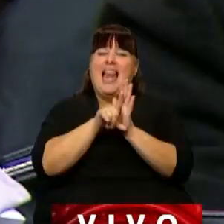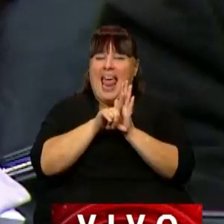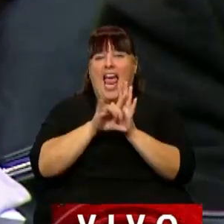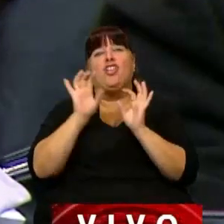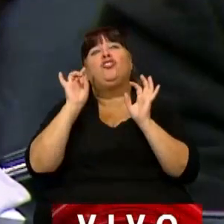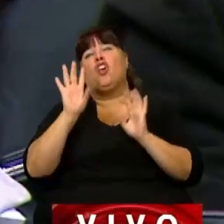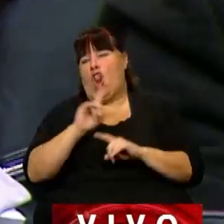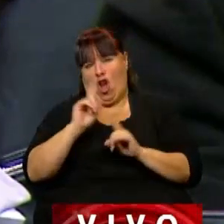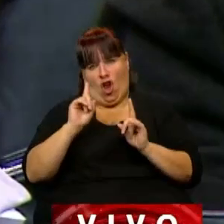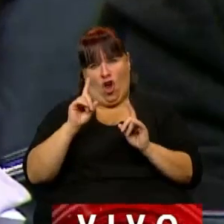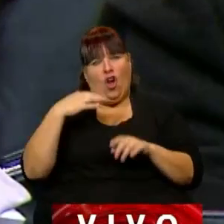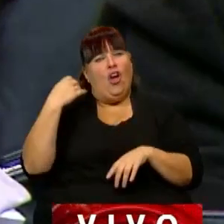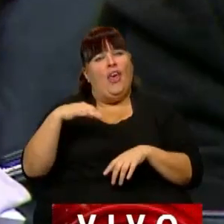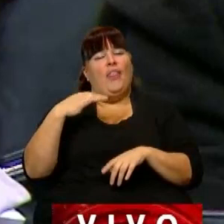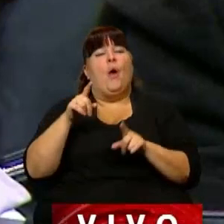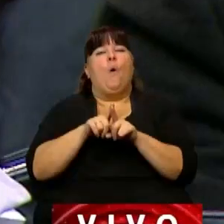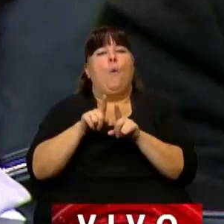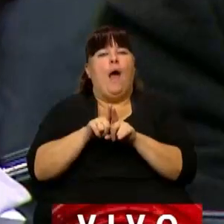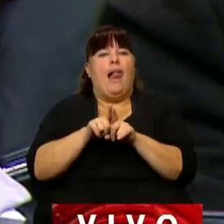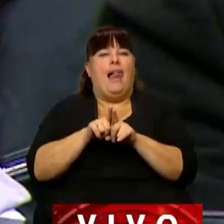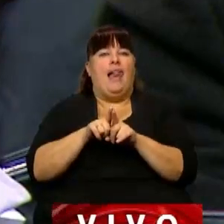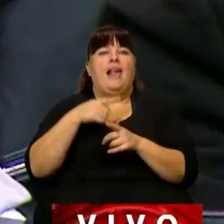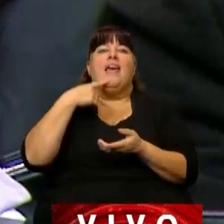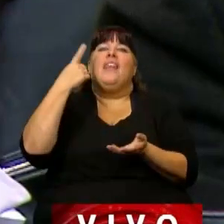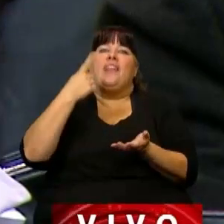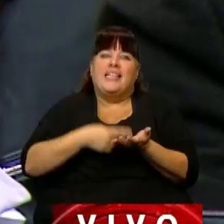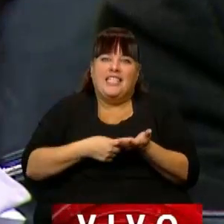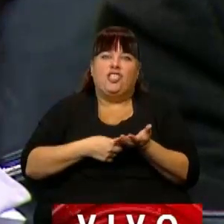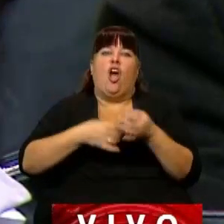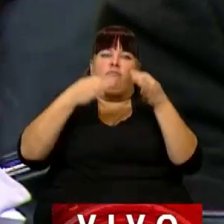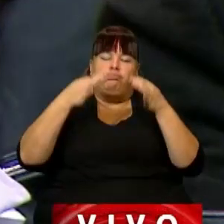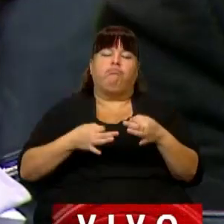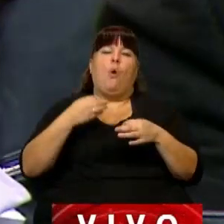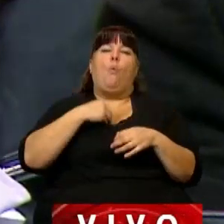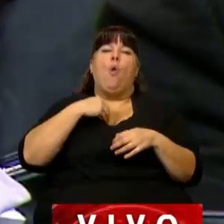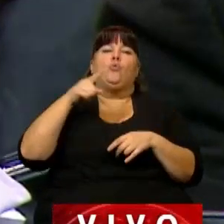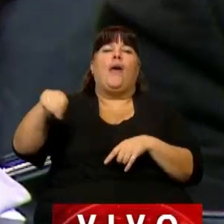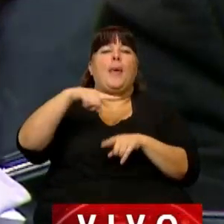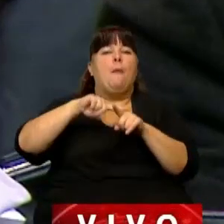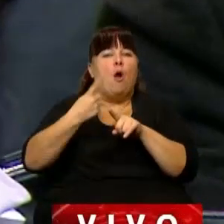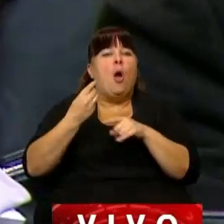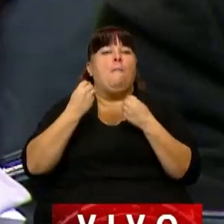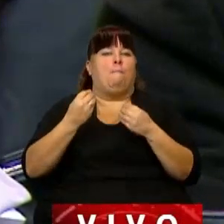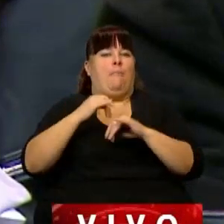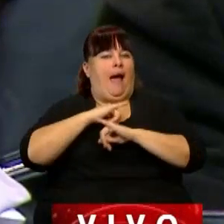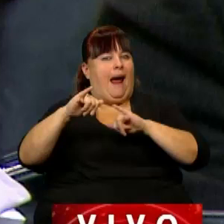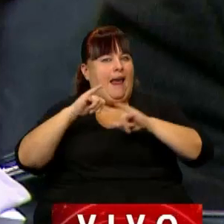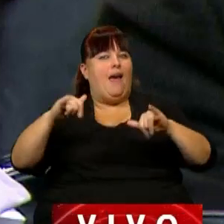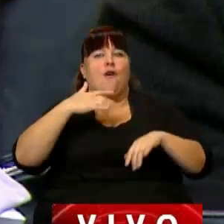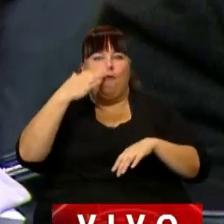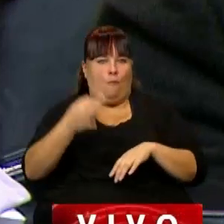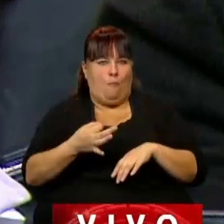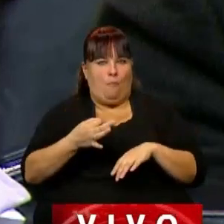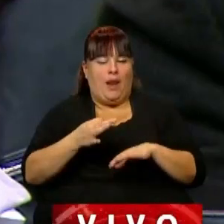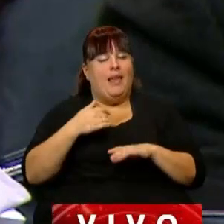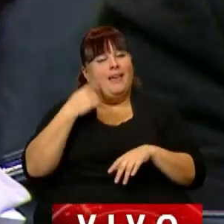no basta si no hay una decisión y una verdadera voluntad política para ponerla en acción. Y